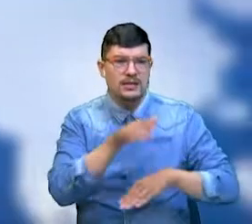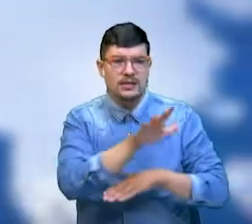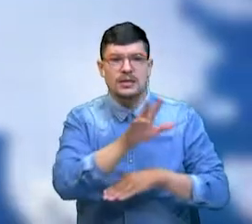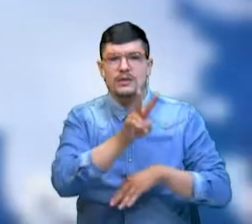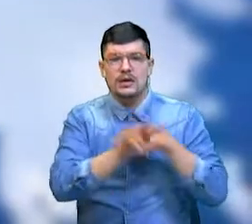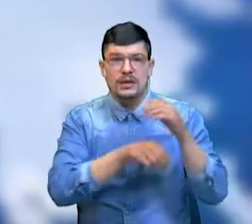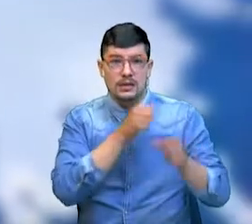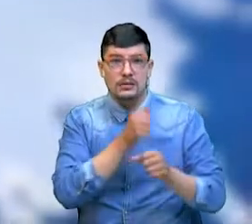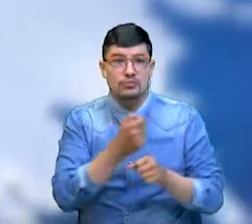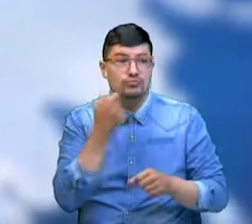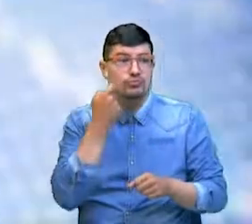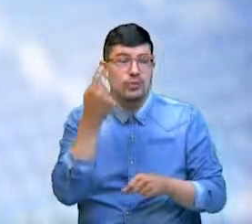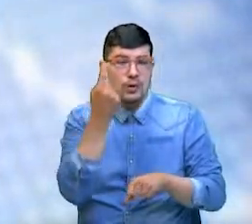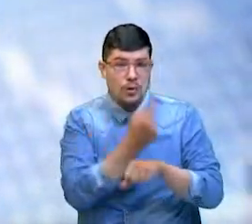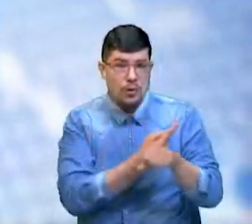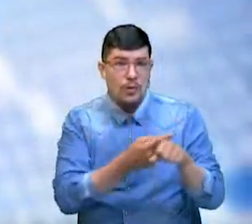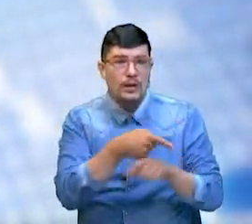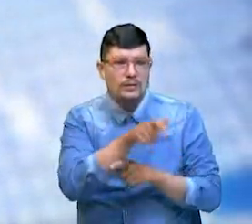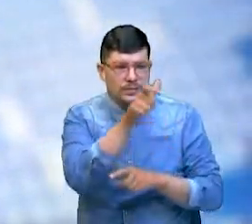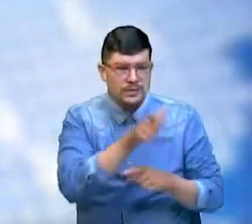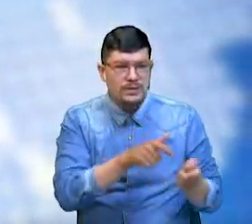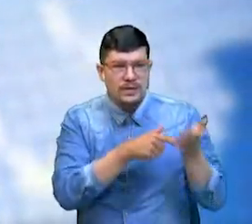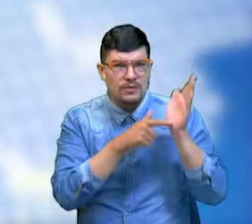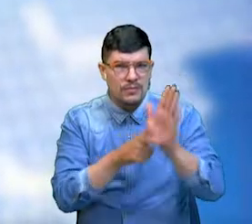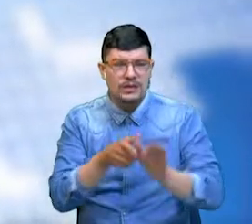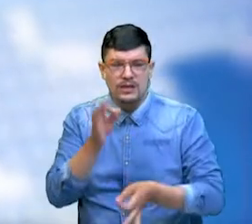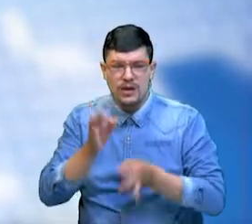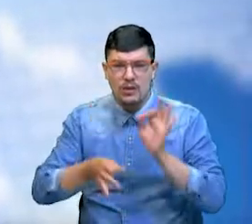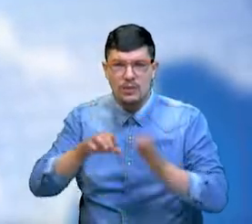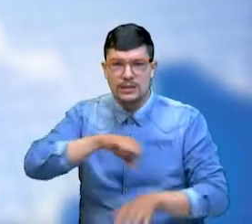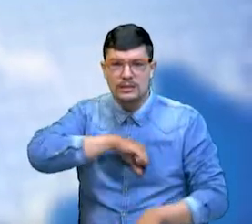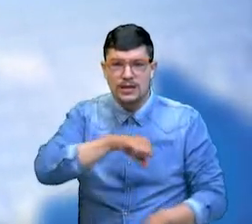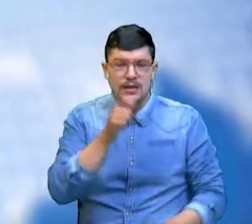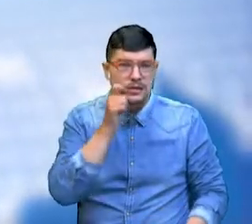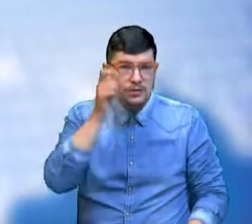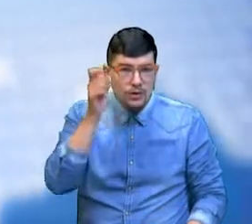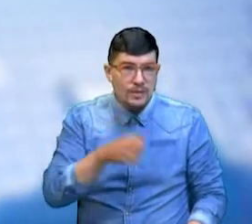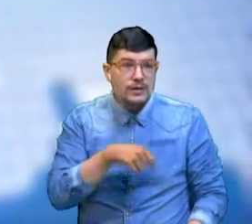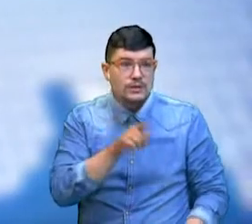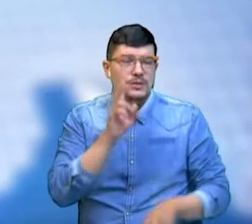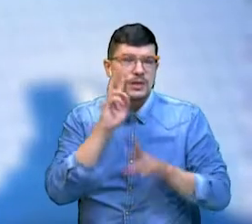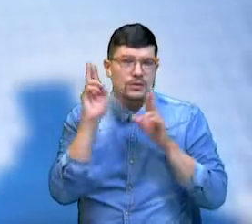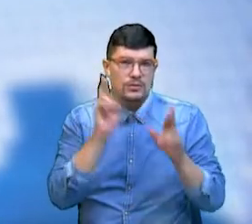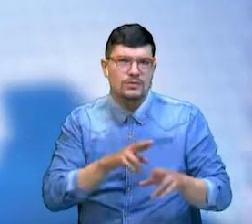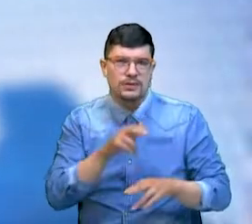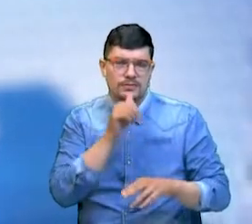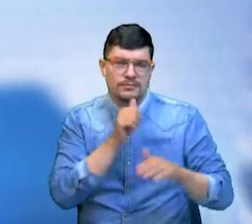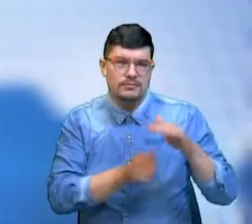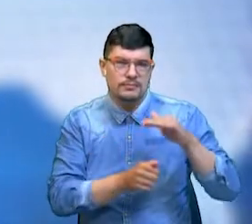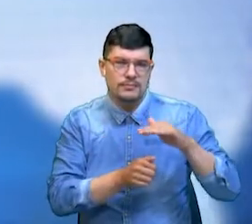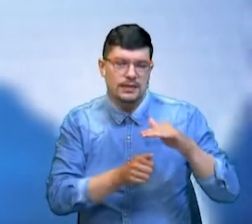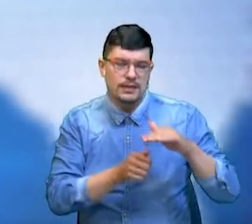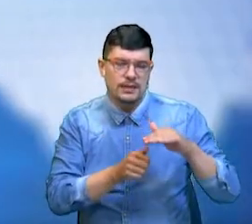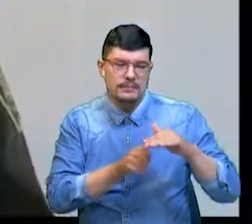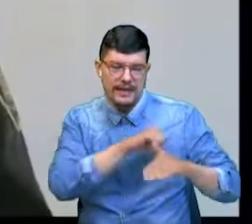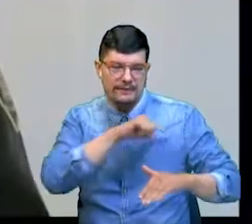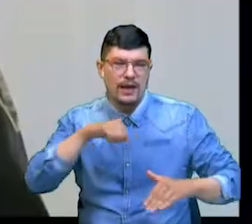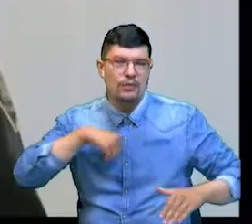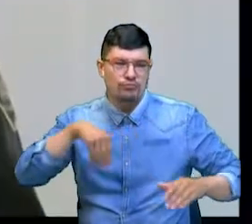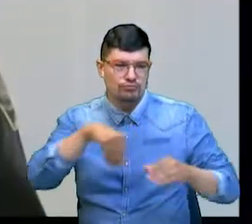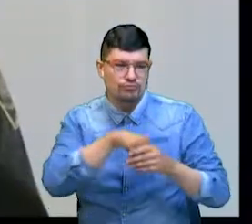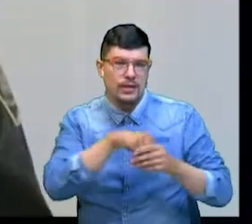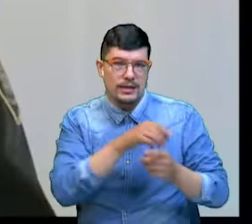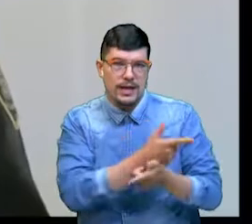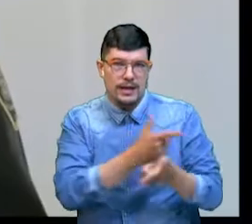edad, quien en las últimas horas fue presentado ante un juez con función de control de garantías que le impuso medida privativa de la libertad. Por eso es que en el marco